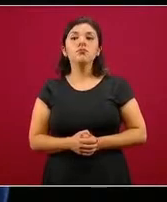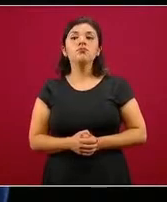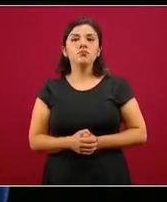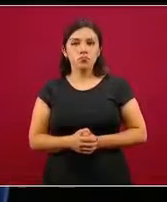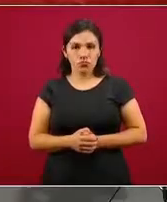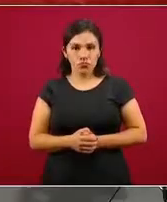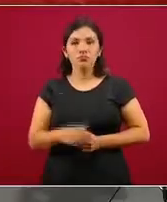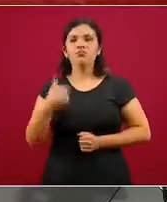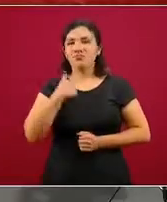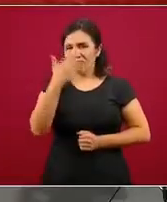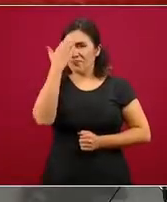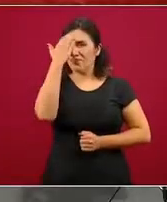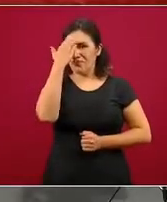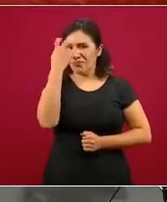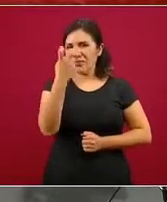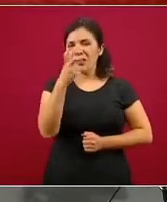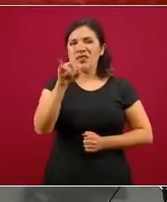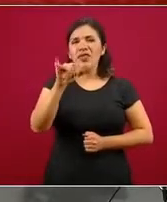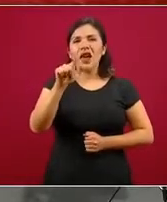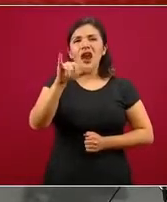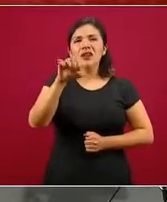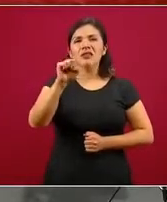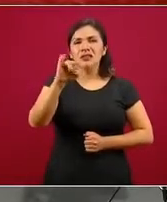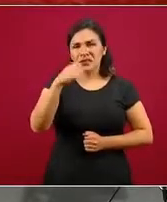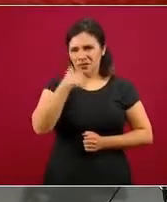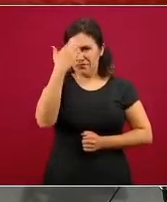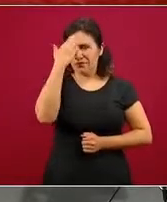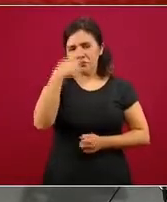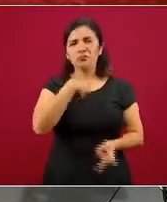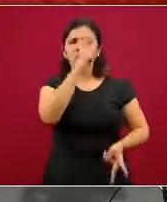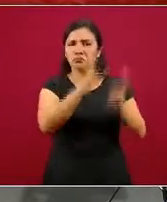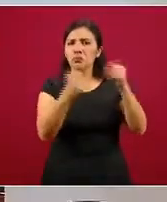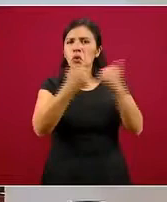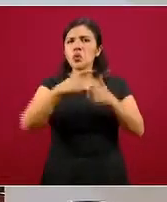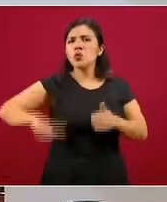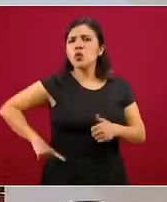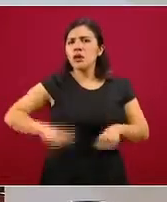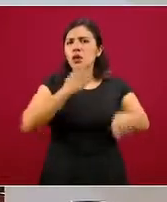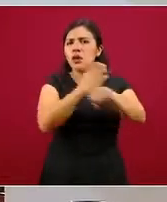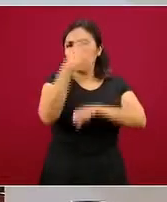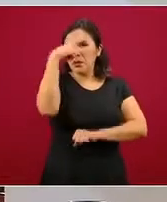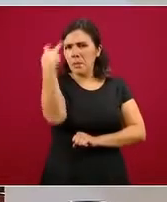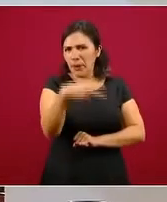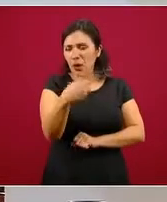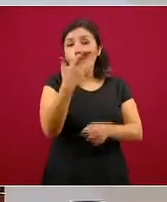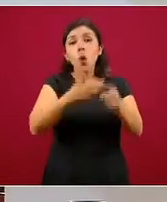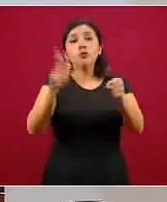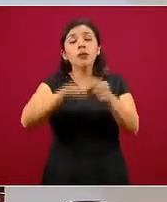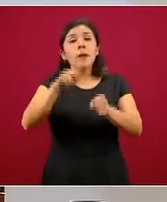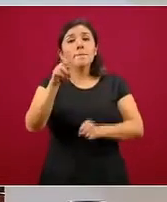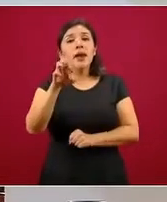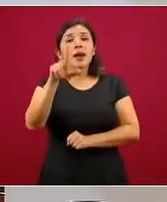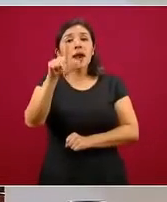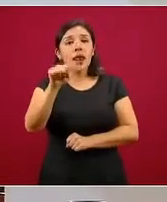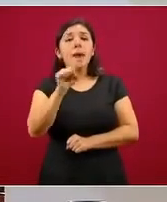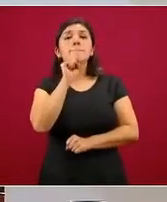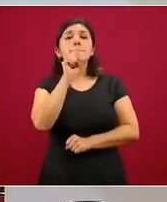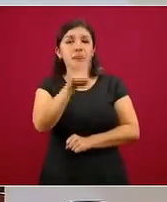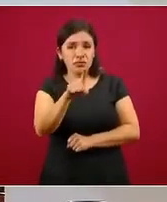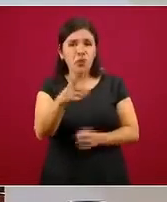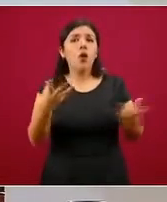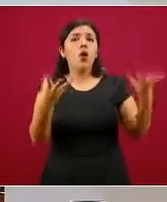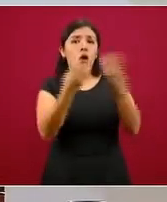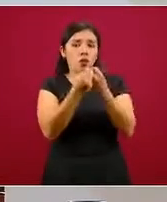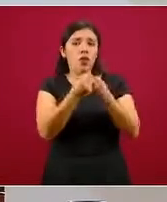Conozco cómo funciona la diálisis. Vamos a hablar con el gobierno del Estado de México. El Hospital de La Perla pertenece al sistema de salud del Estado